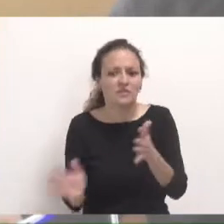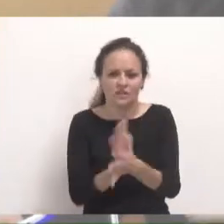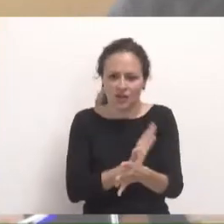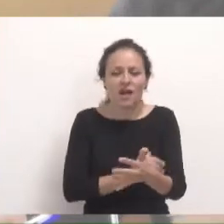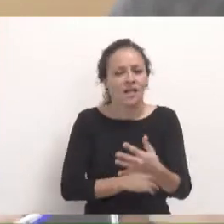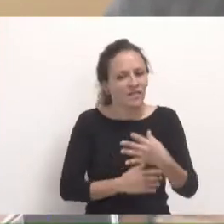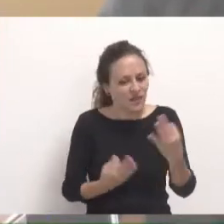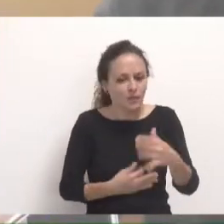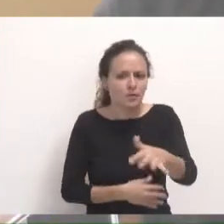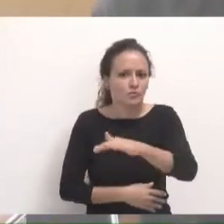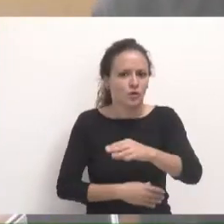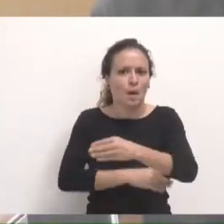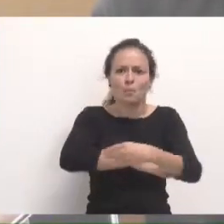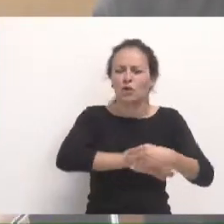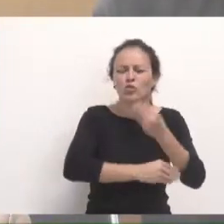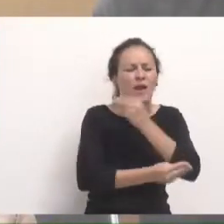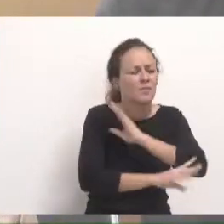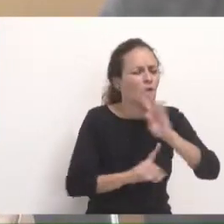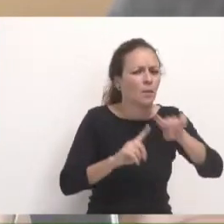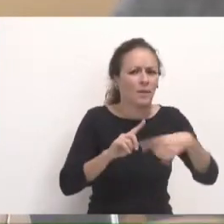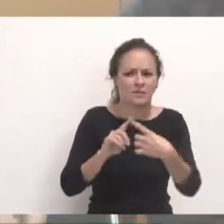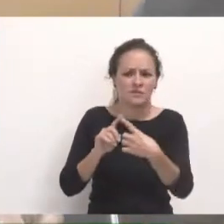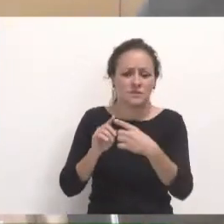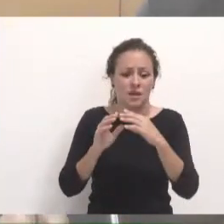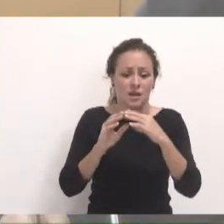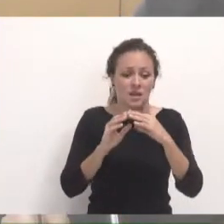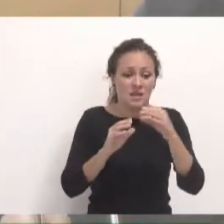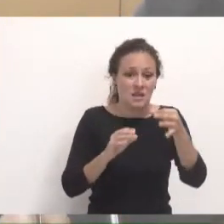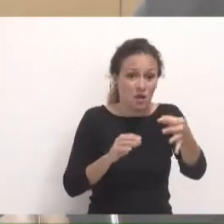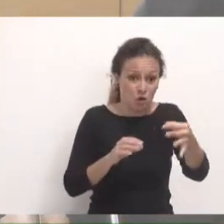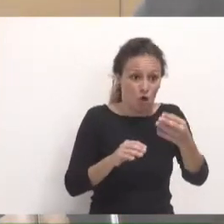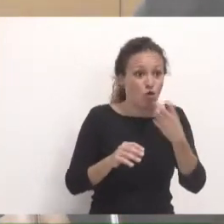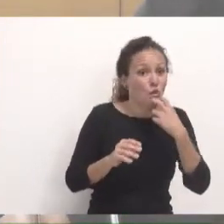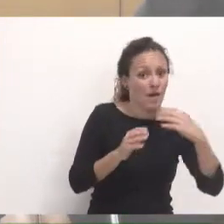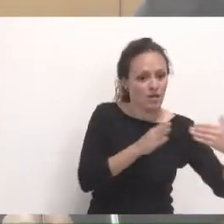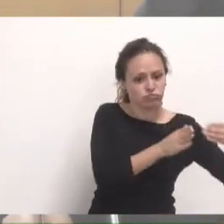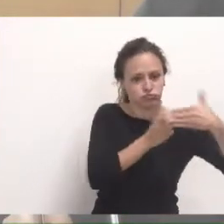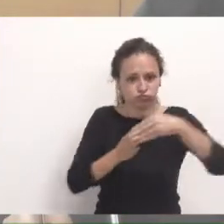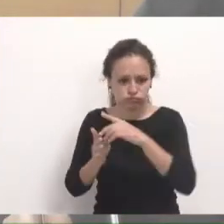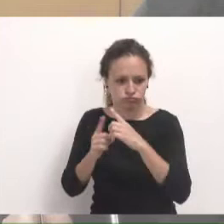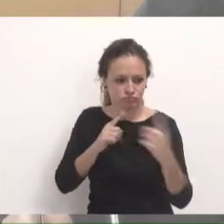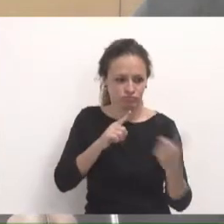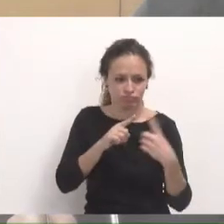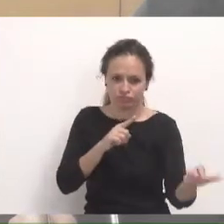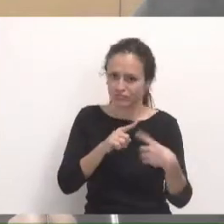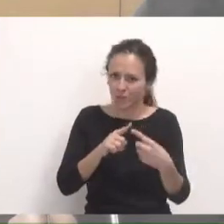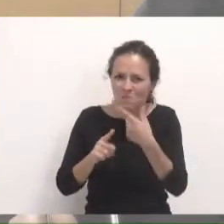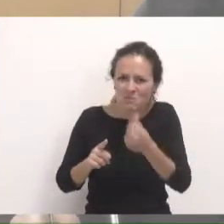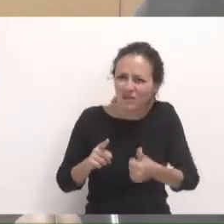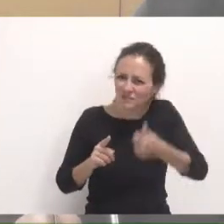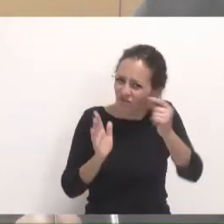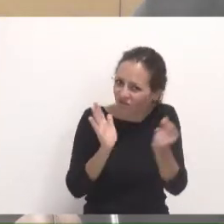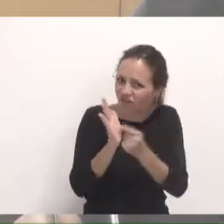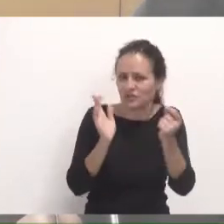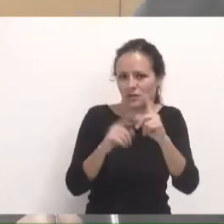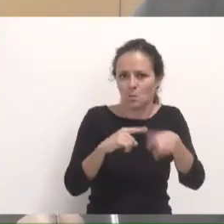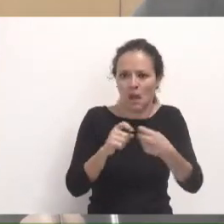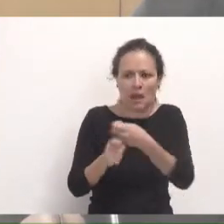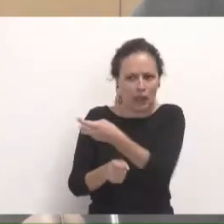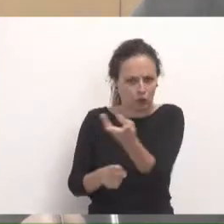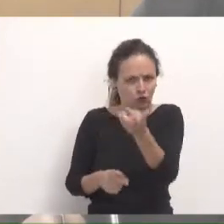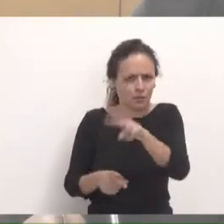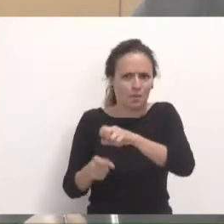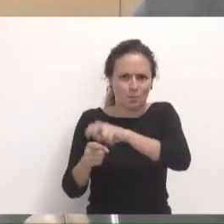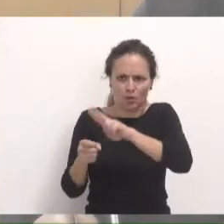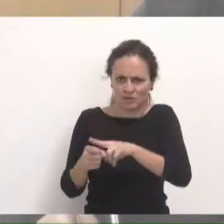puerto, con la mejor conectividad con la isla de La Gomera, con el resto de islas de la provincia, y por supuesto